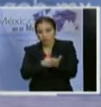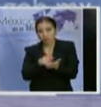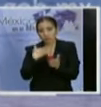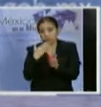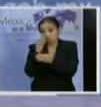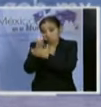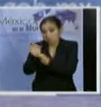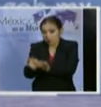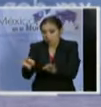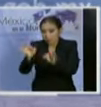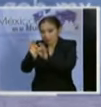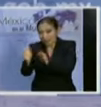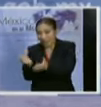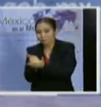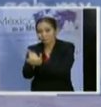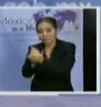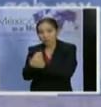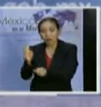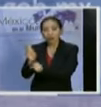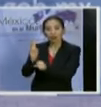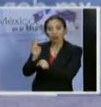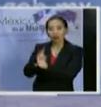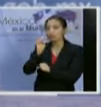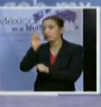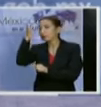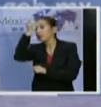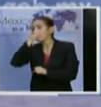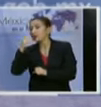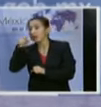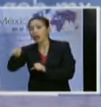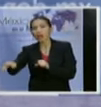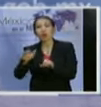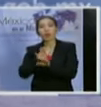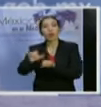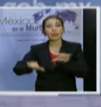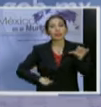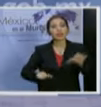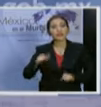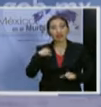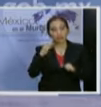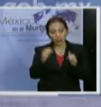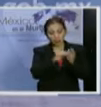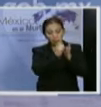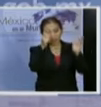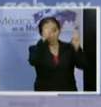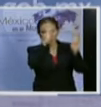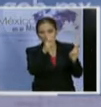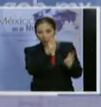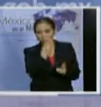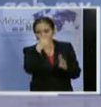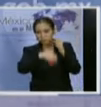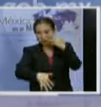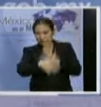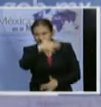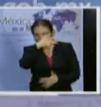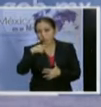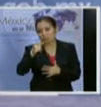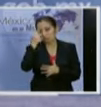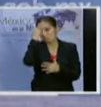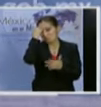jugar un papel importante en dar seguimiento, monitoreo y evaluar las políticas que se surjan de la agenda post-2015,